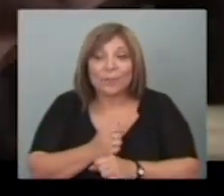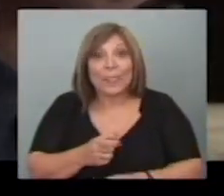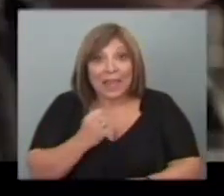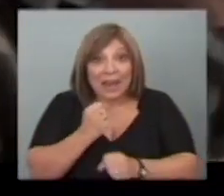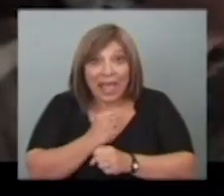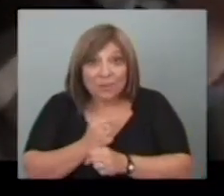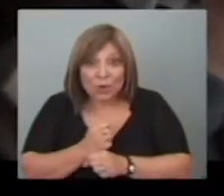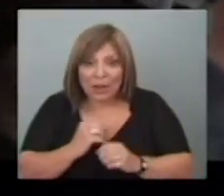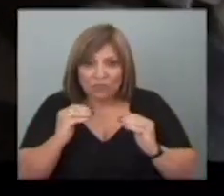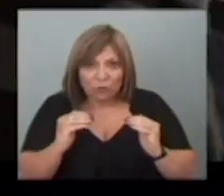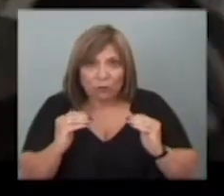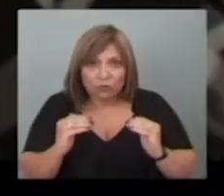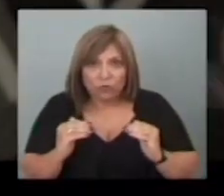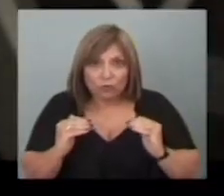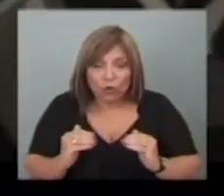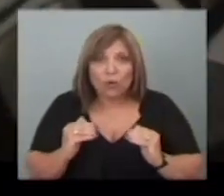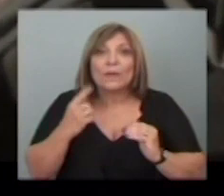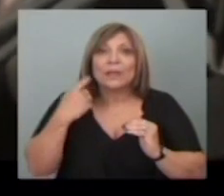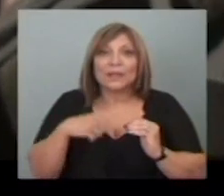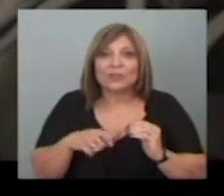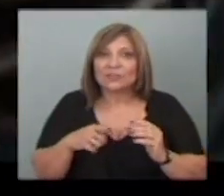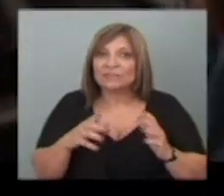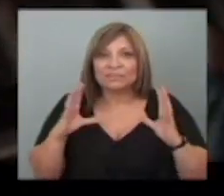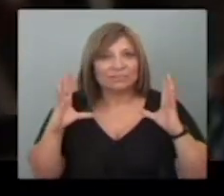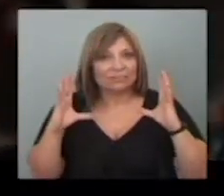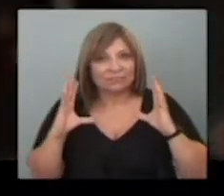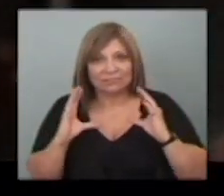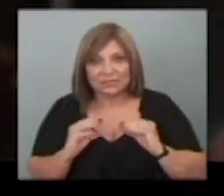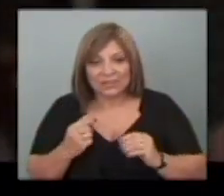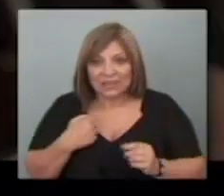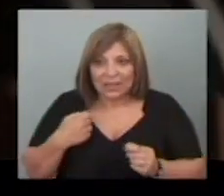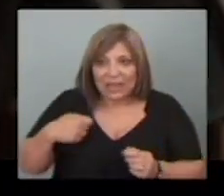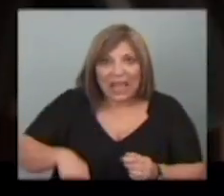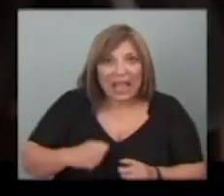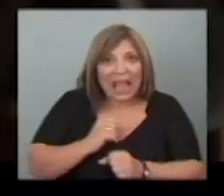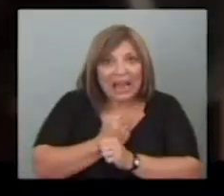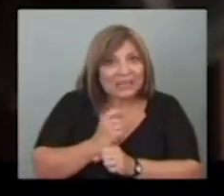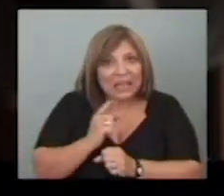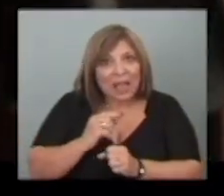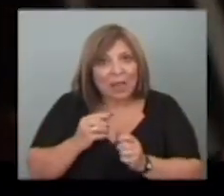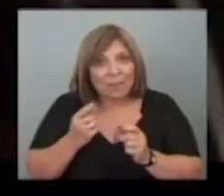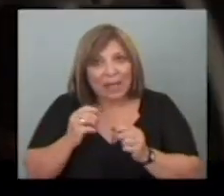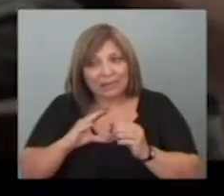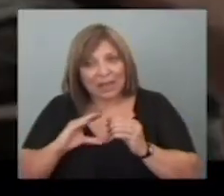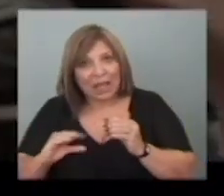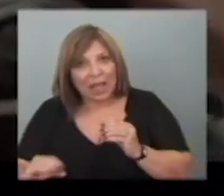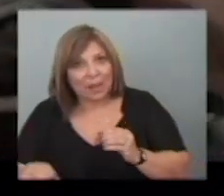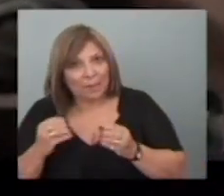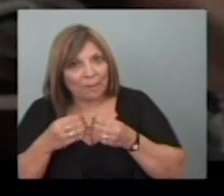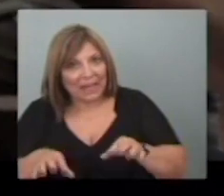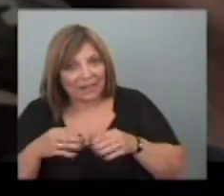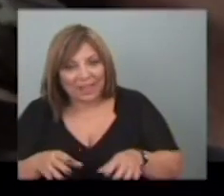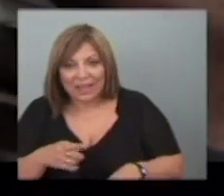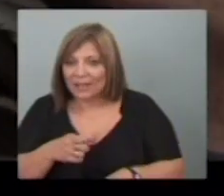laboral comenzó a fallar, las perspectivas a desalentar y en vez de ganar se empezó a perder, fue cuando el entorno de Enrique vio que era hora que